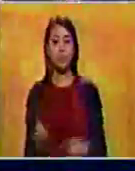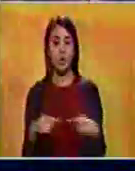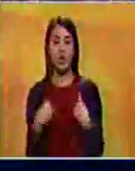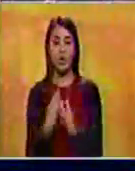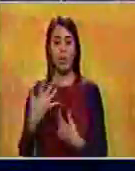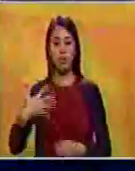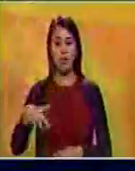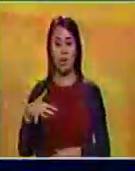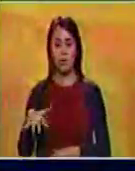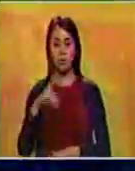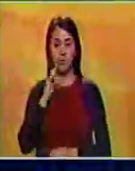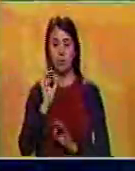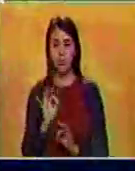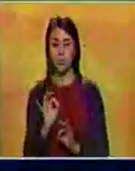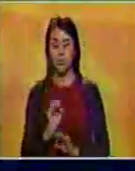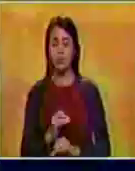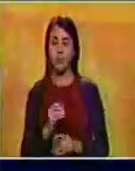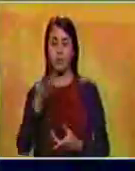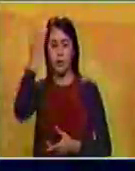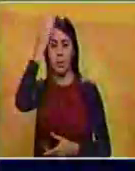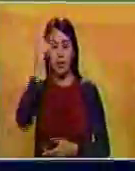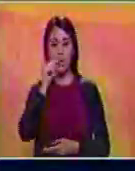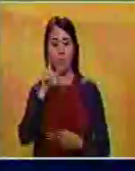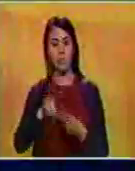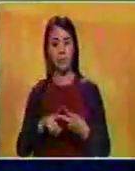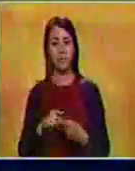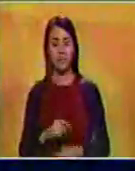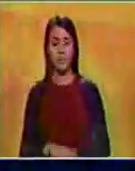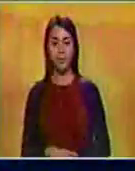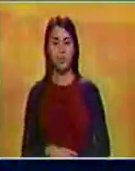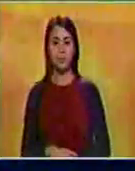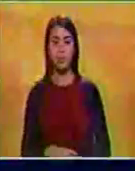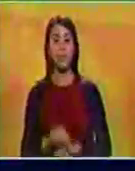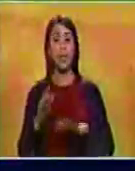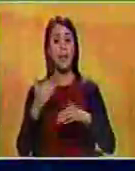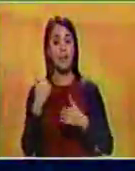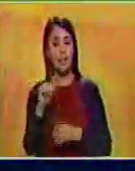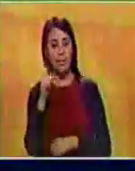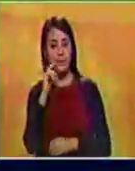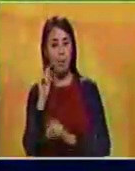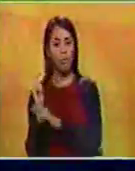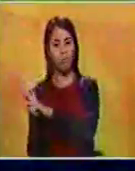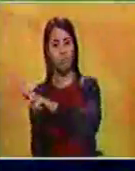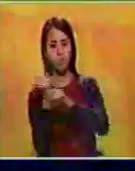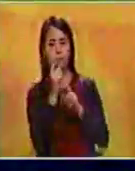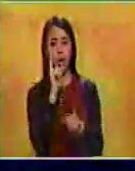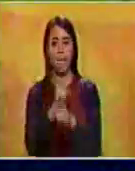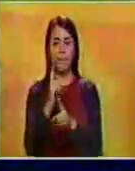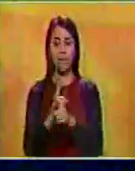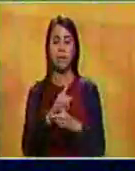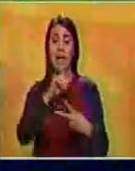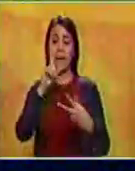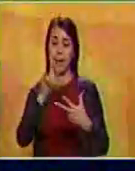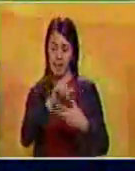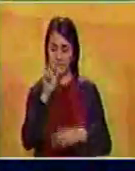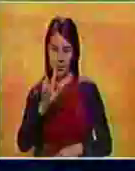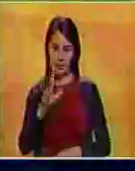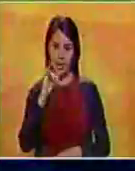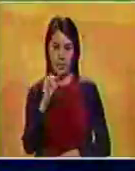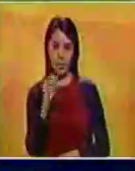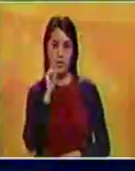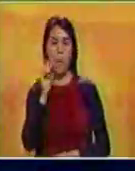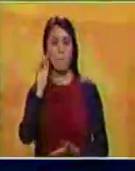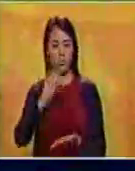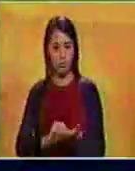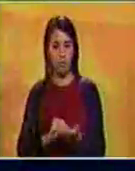derecho ante los envíos del rey Félix Hernández, su duodécimo batazo de vuelta completa en esta campaña. En el tercer episodio apareció de nuevo